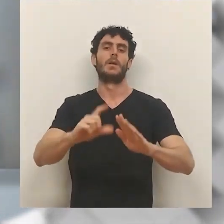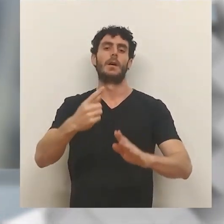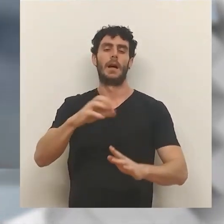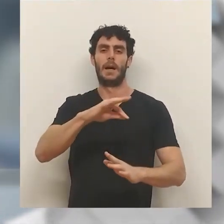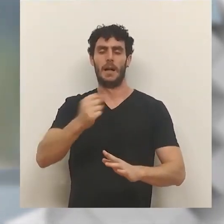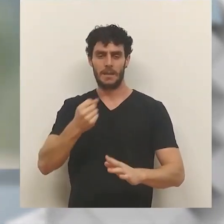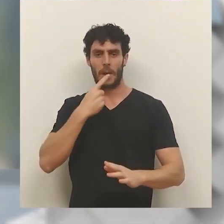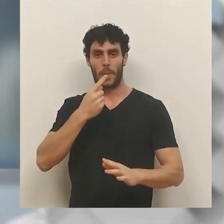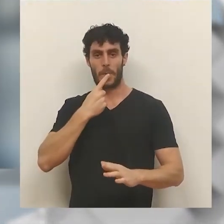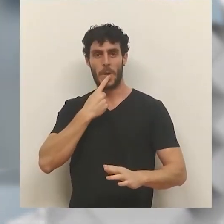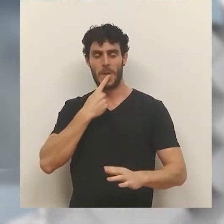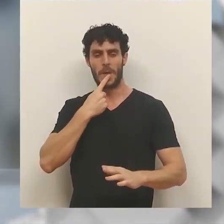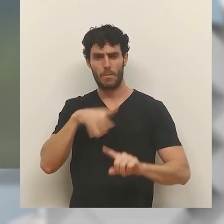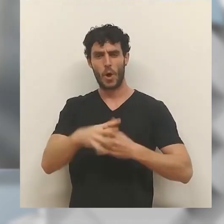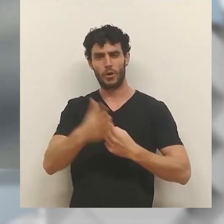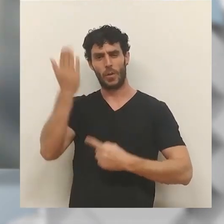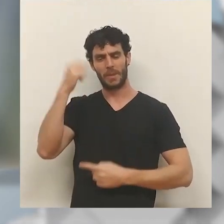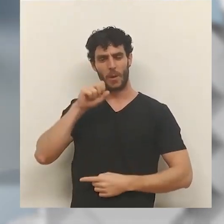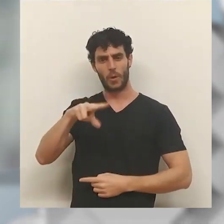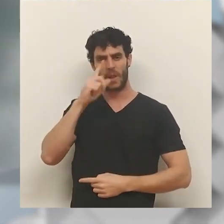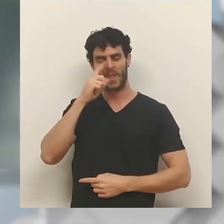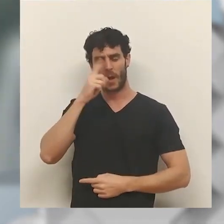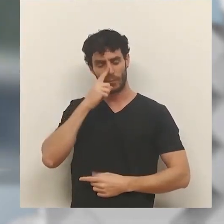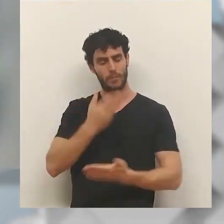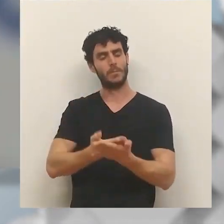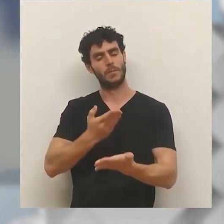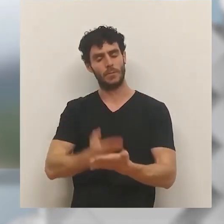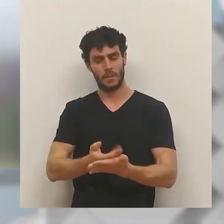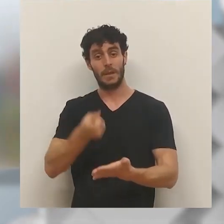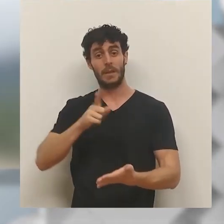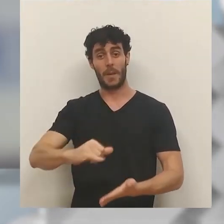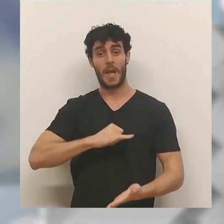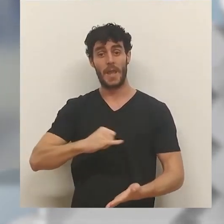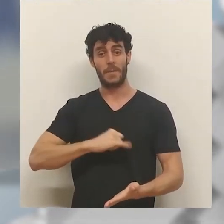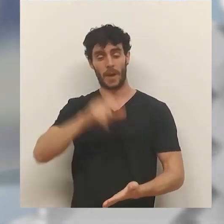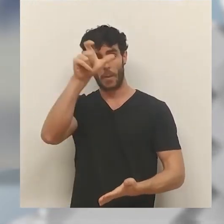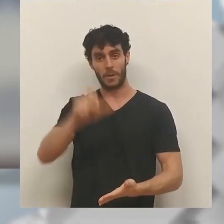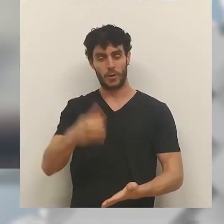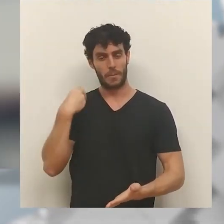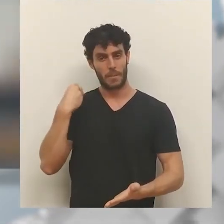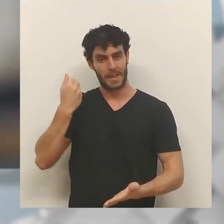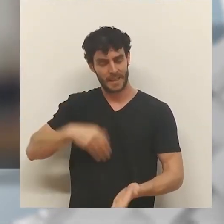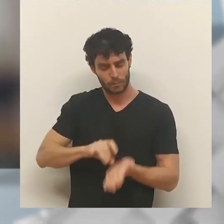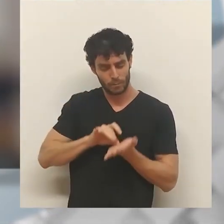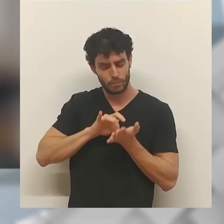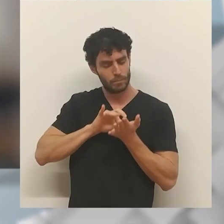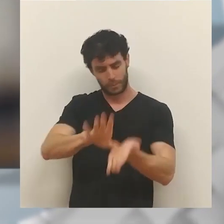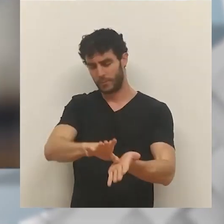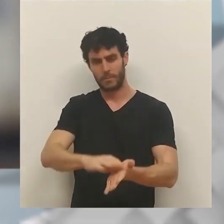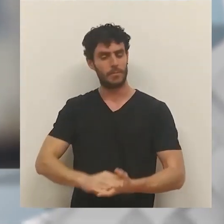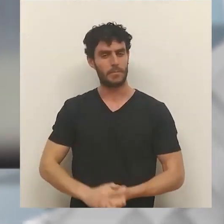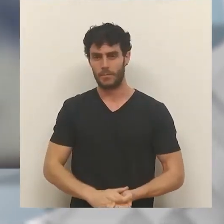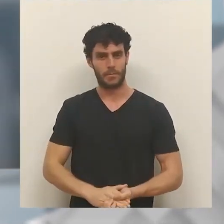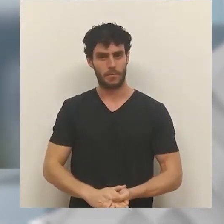La compañía señala en un comunicado que se ha comprobado que los hechos tuvieron lugar el pasado 12 de junio y se ha procedido a la identificación del